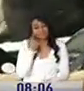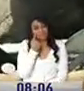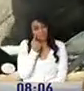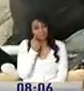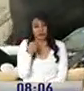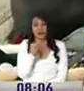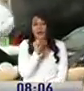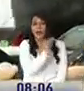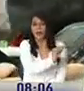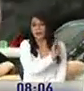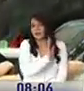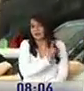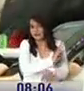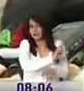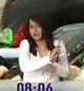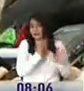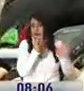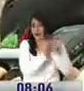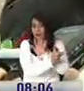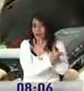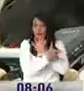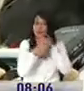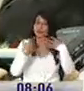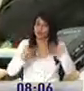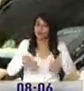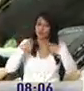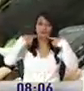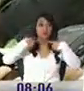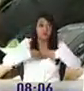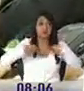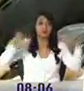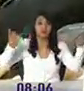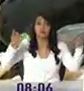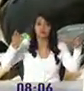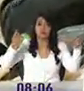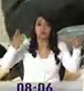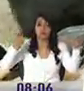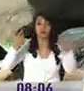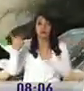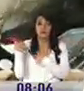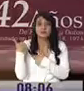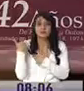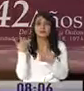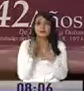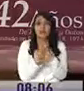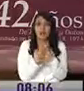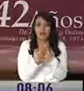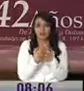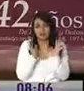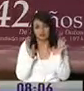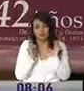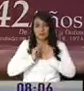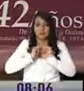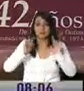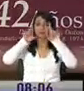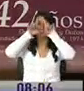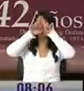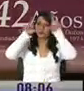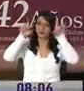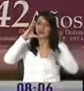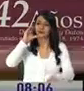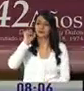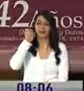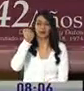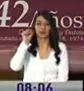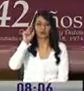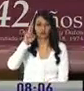fiscalía esta que es una noticia sobre un acontecimiento que tiene responsabilidad penal que pero la empresa cedatos emitió la noche de este martes un